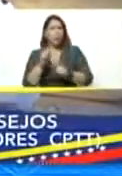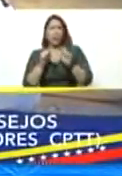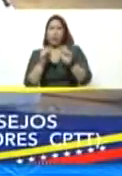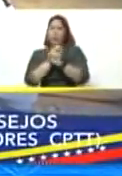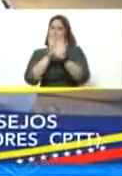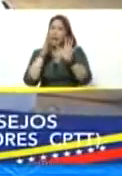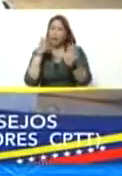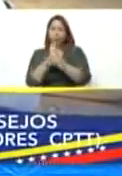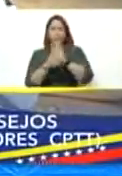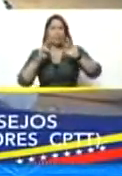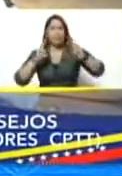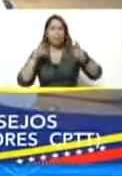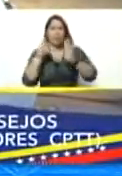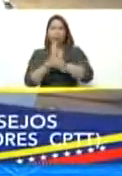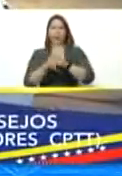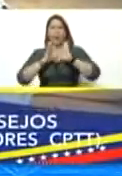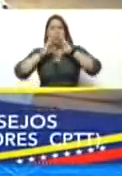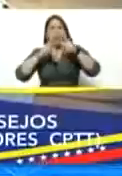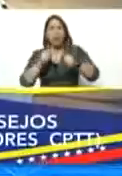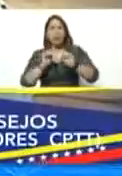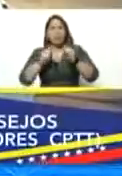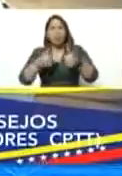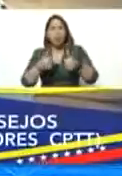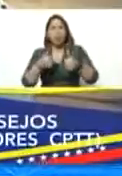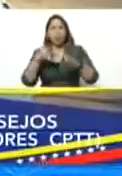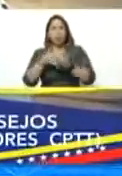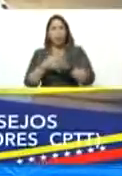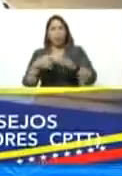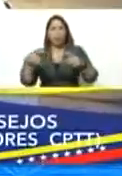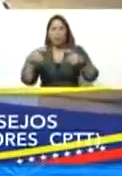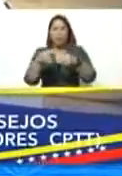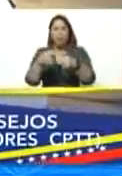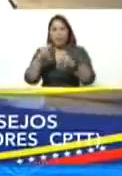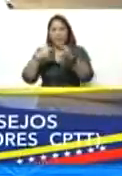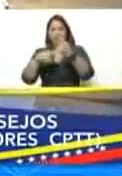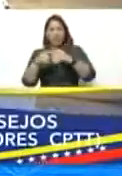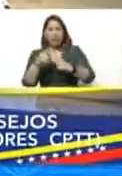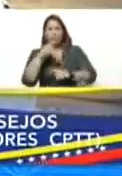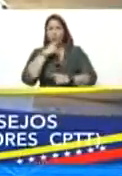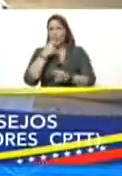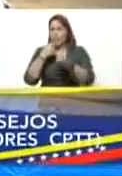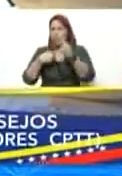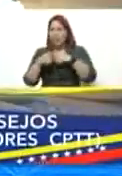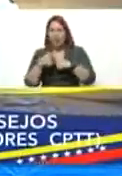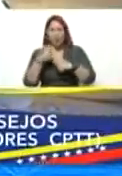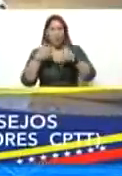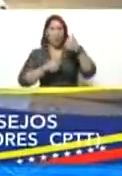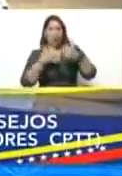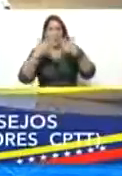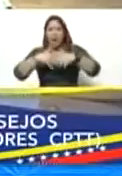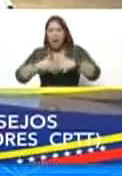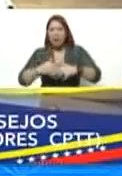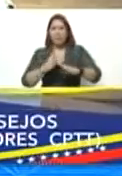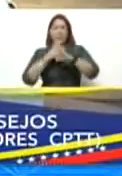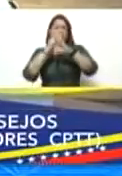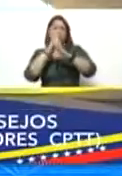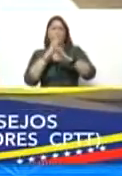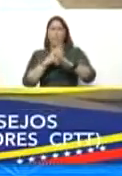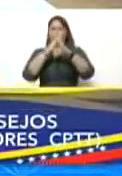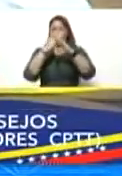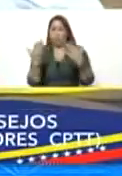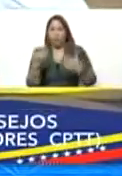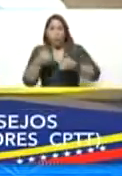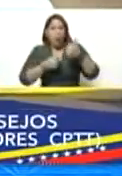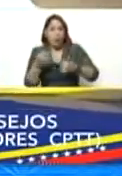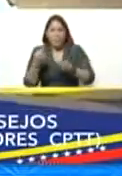el tema que tú contaste al principio, que la tarjeta, que te la vendieron, que no te la vendieron, que la máquina que se paró, que no se paró, que